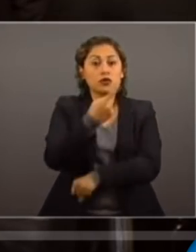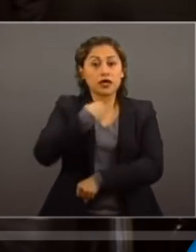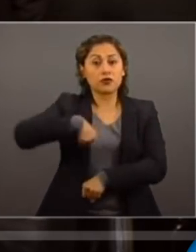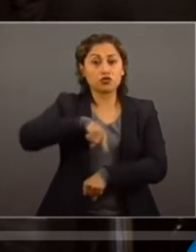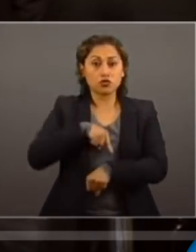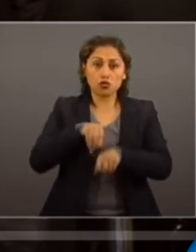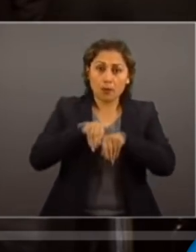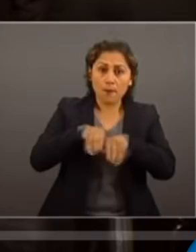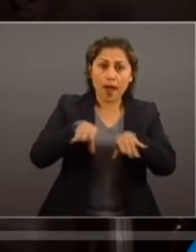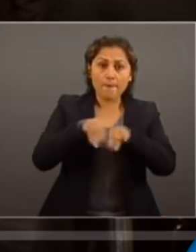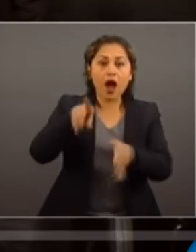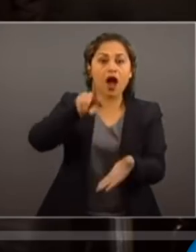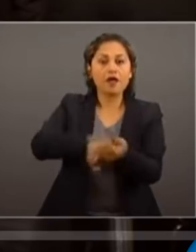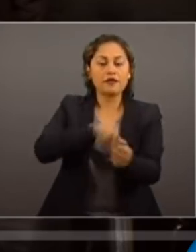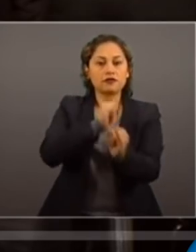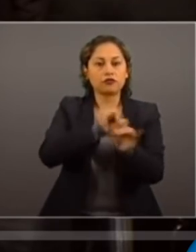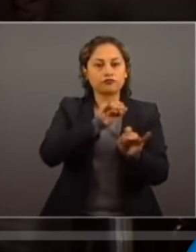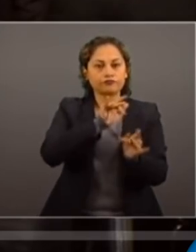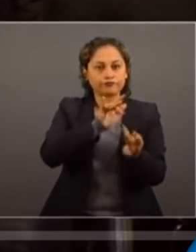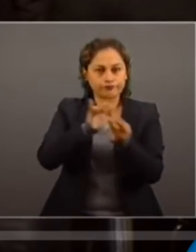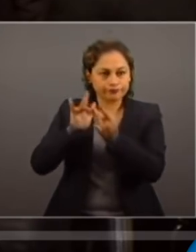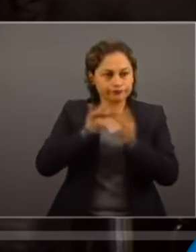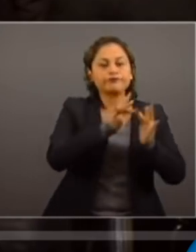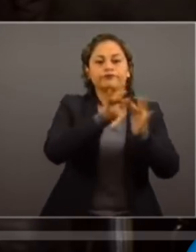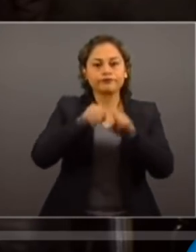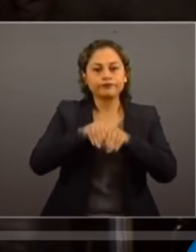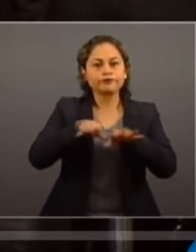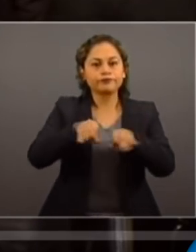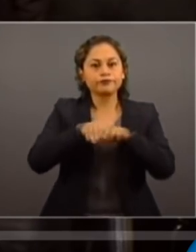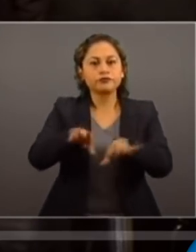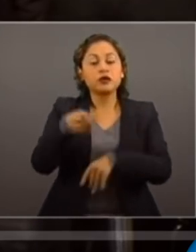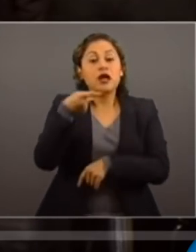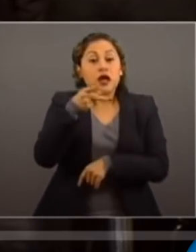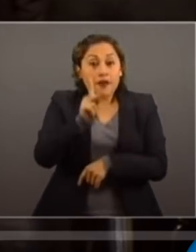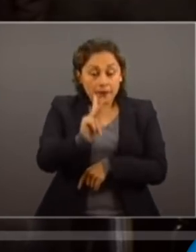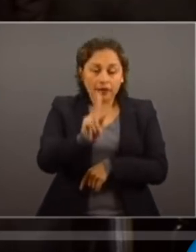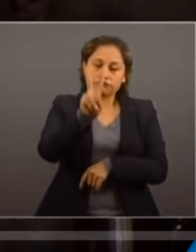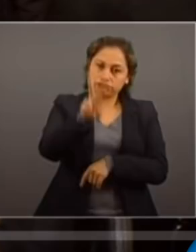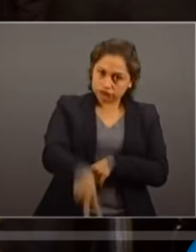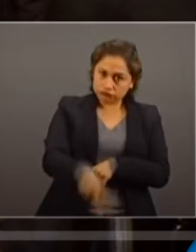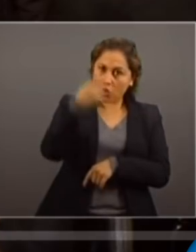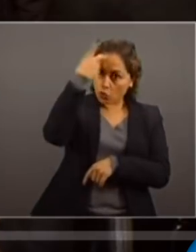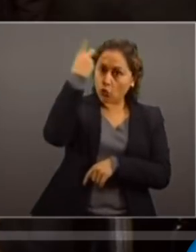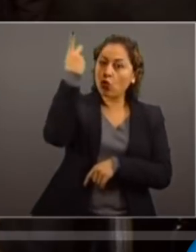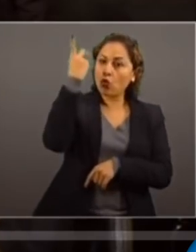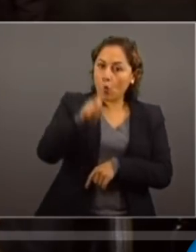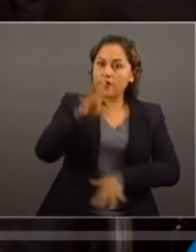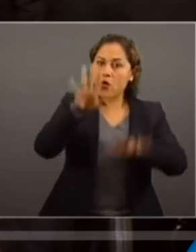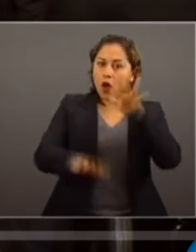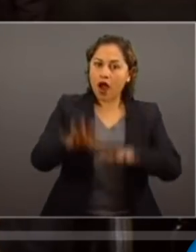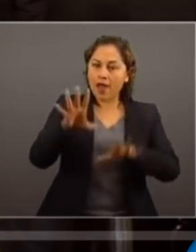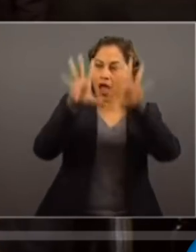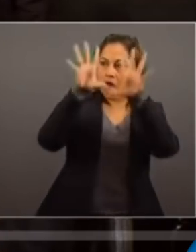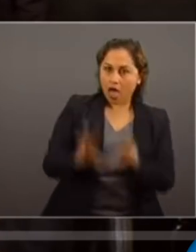sino que como las redes sociales tienen dueños y ya vimos que generan apagones y que también hay infodemia y que también se